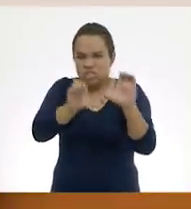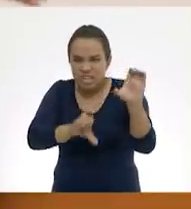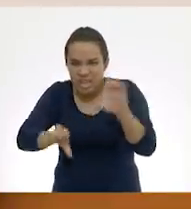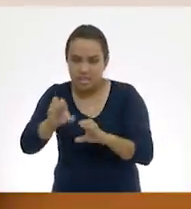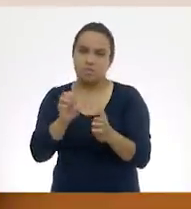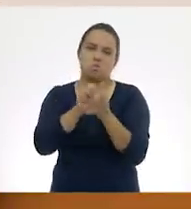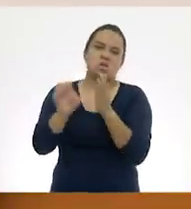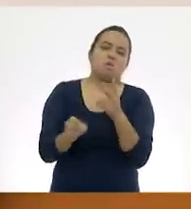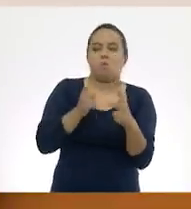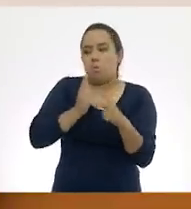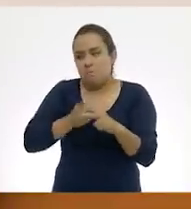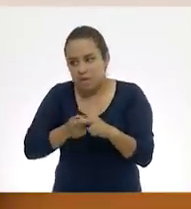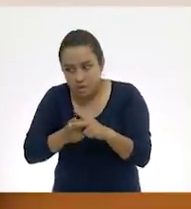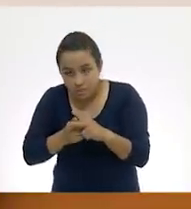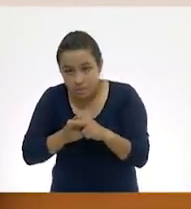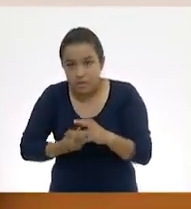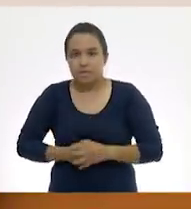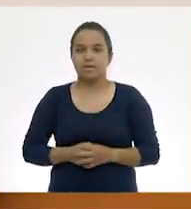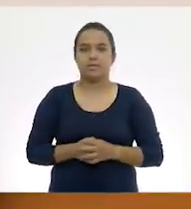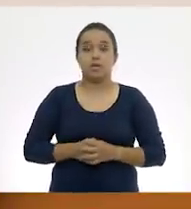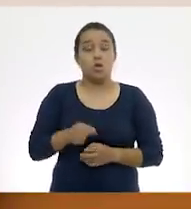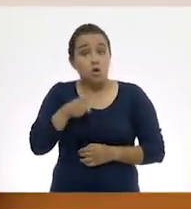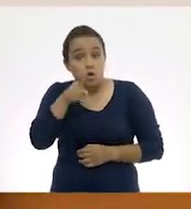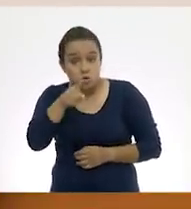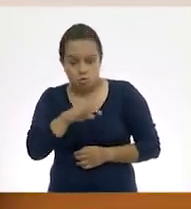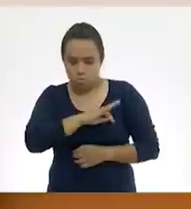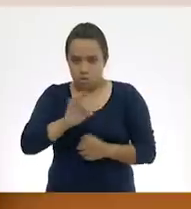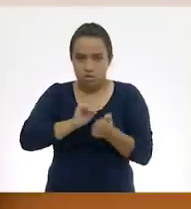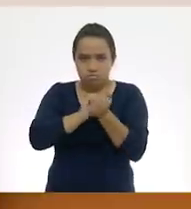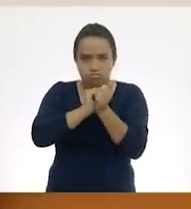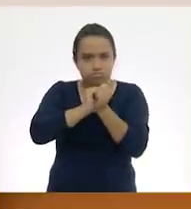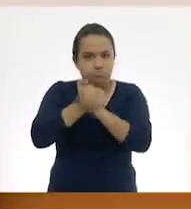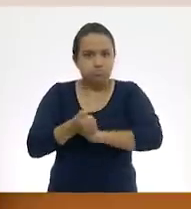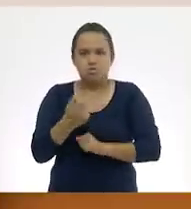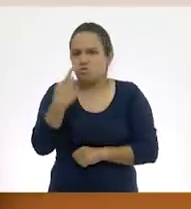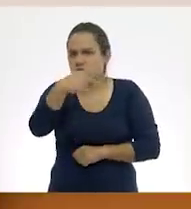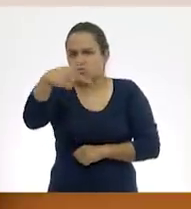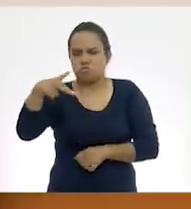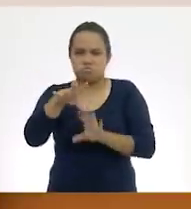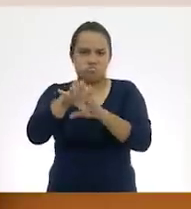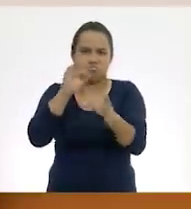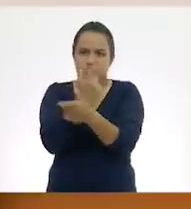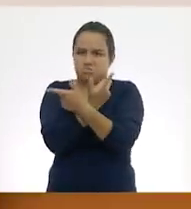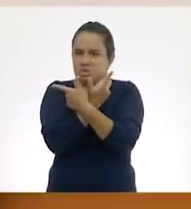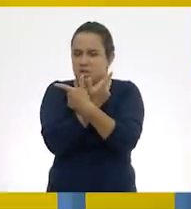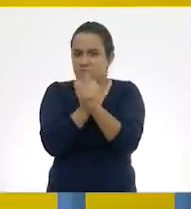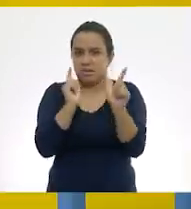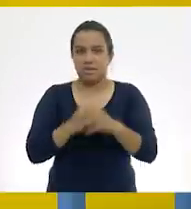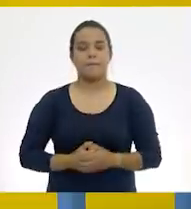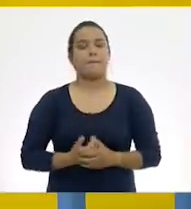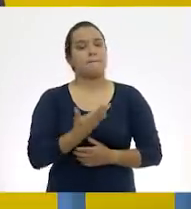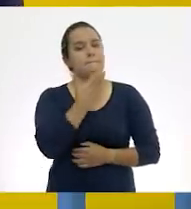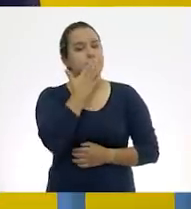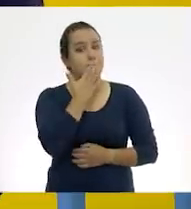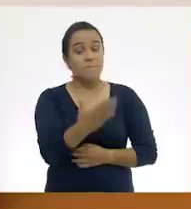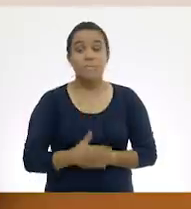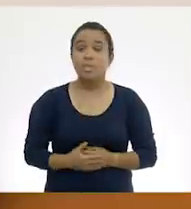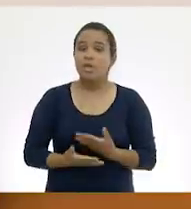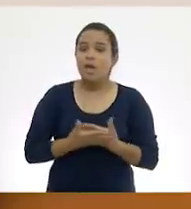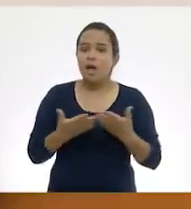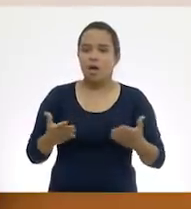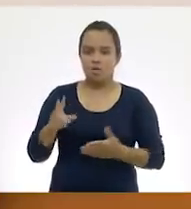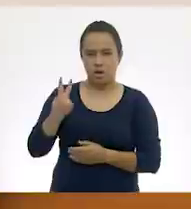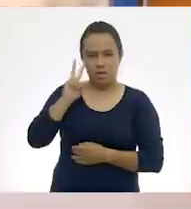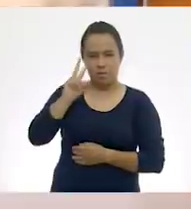como las matemáticas. Claro. Tú puedes desarrollar lo que tú quieras, ¿sale? Muy bien. Muy bien. Vamos a ver